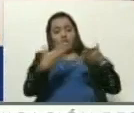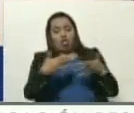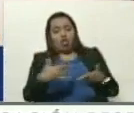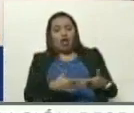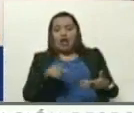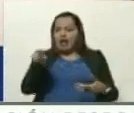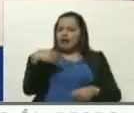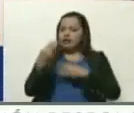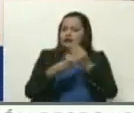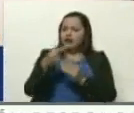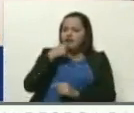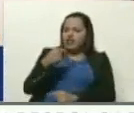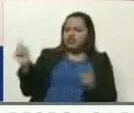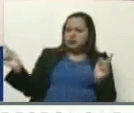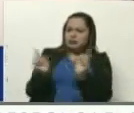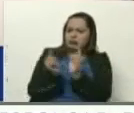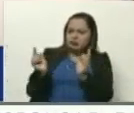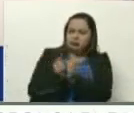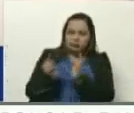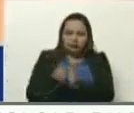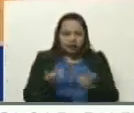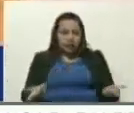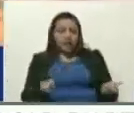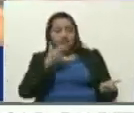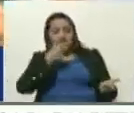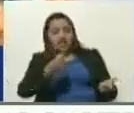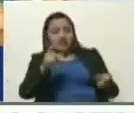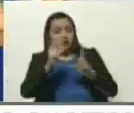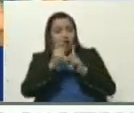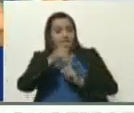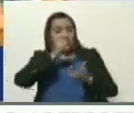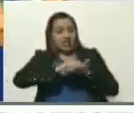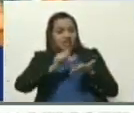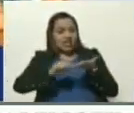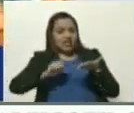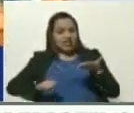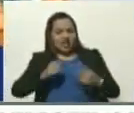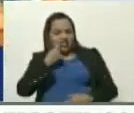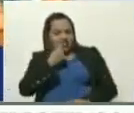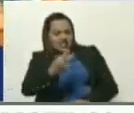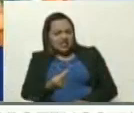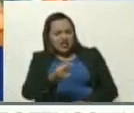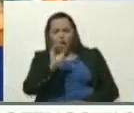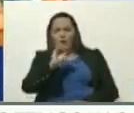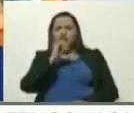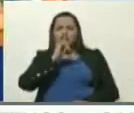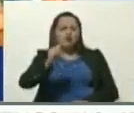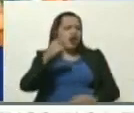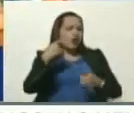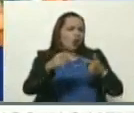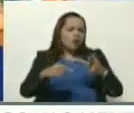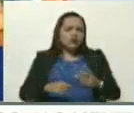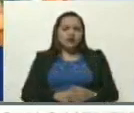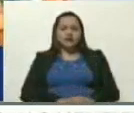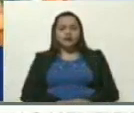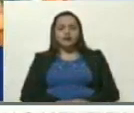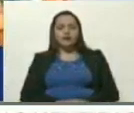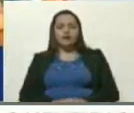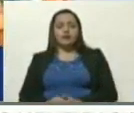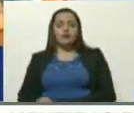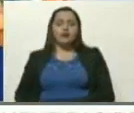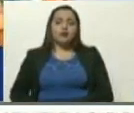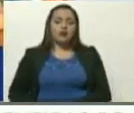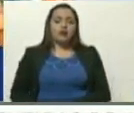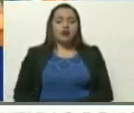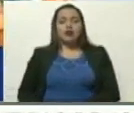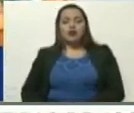capacidad extraordinaria de decir con la palabra escrita, de denunciar cosas, de hablar con